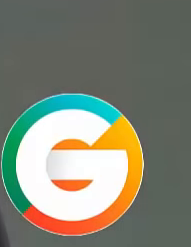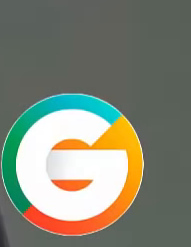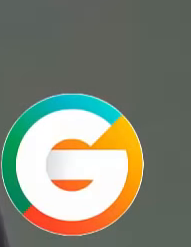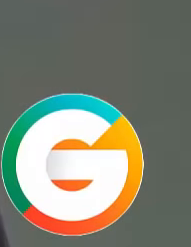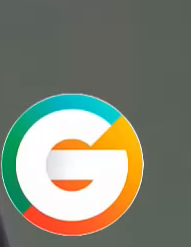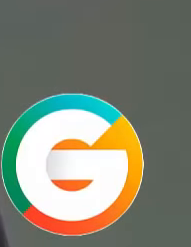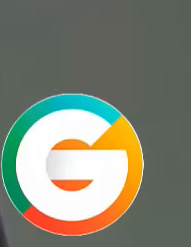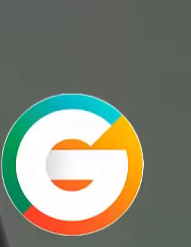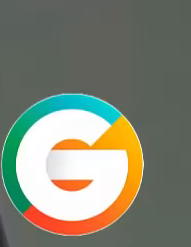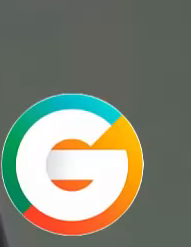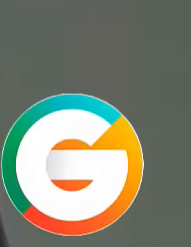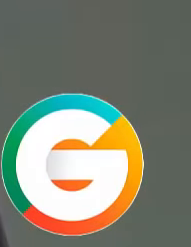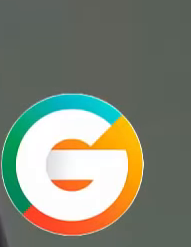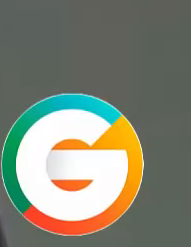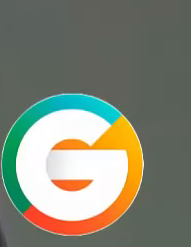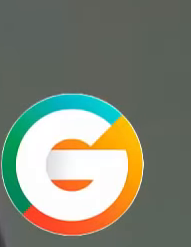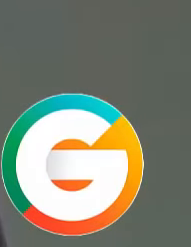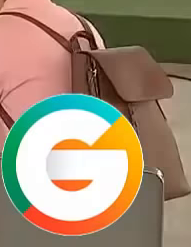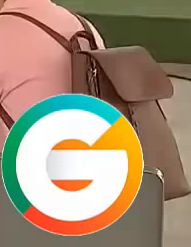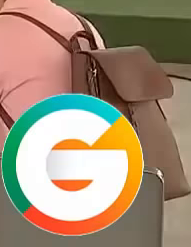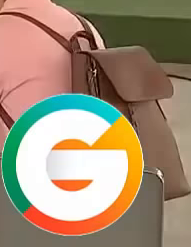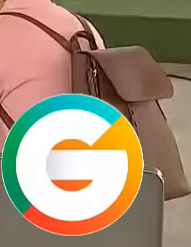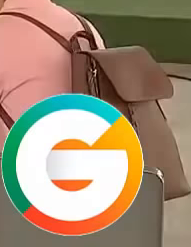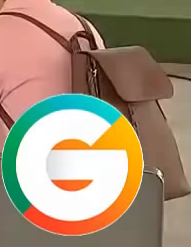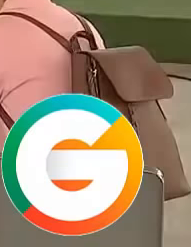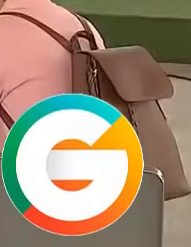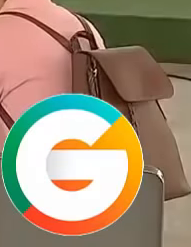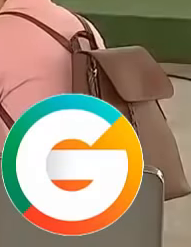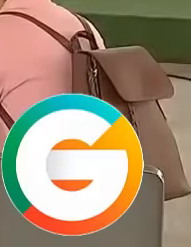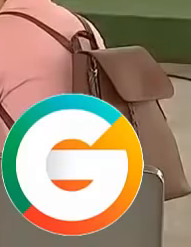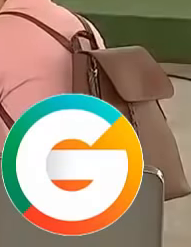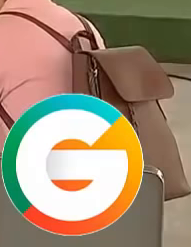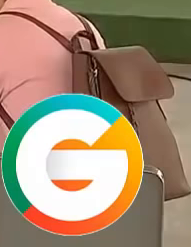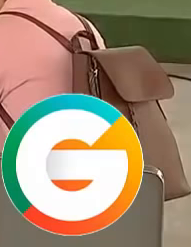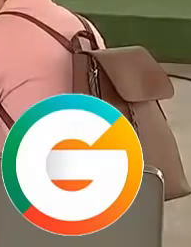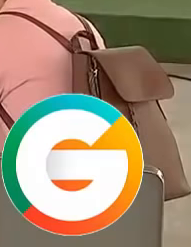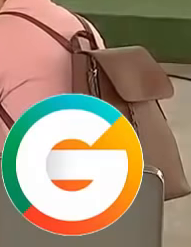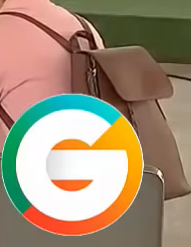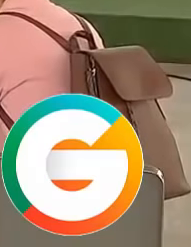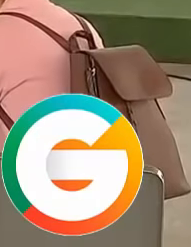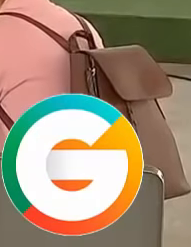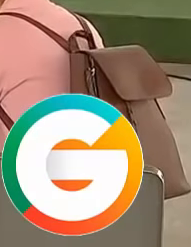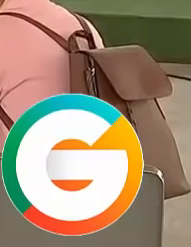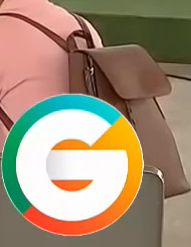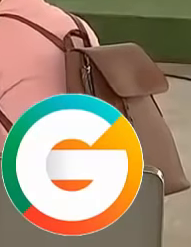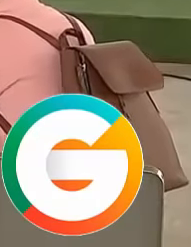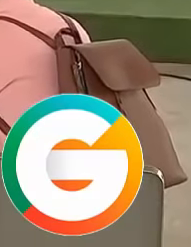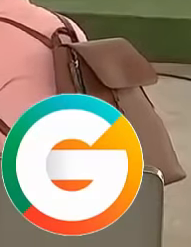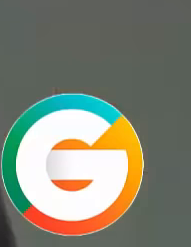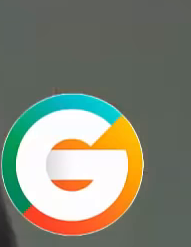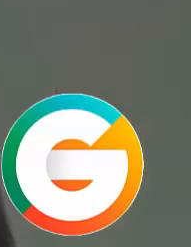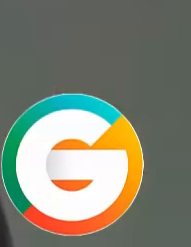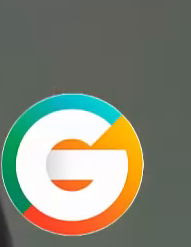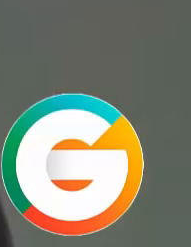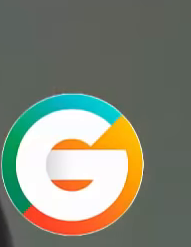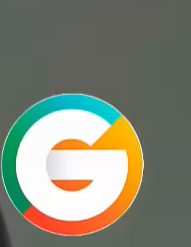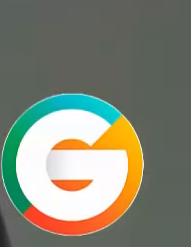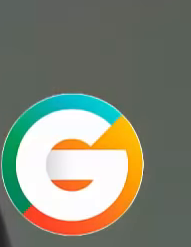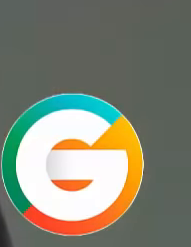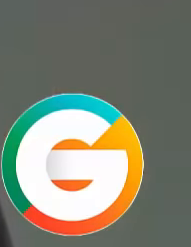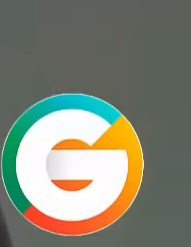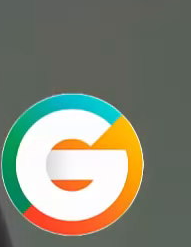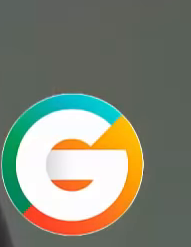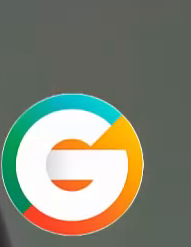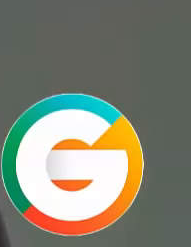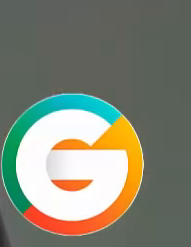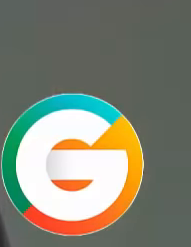contra el vehículo del secretario de Seguridad Ciudadana de la Ciudad de México, el licenciado Omar García